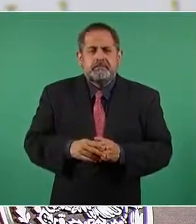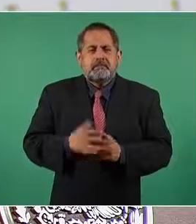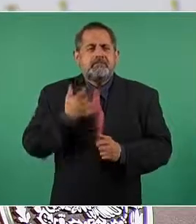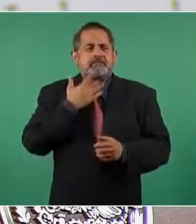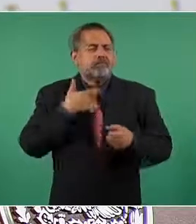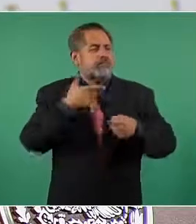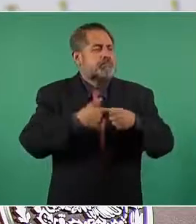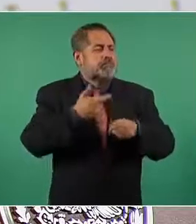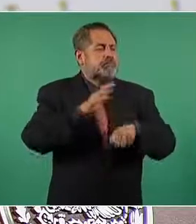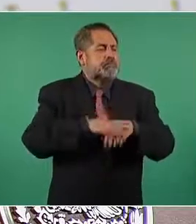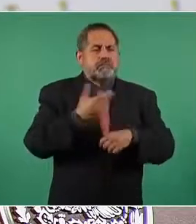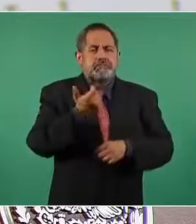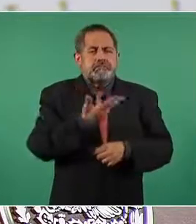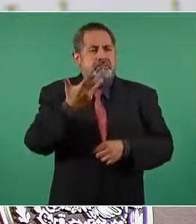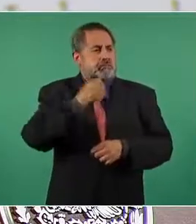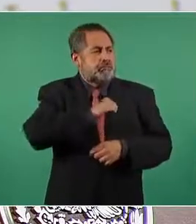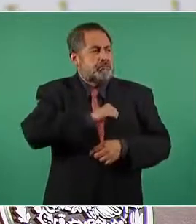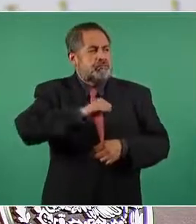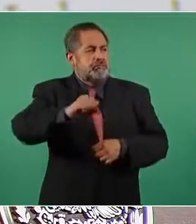gasolinazos,